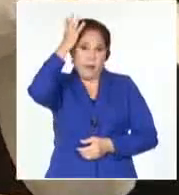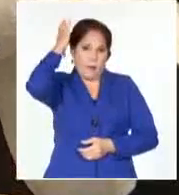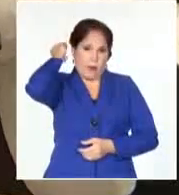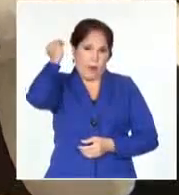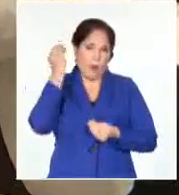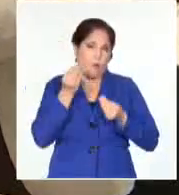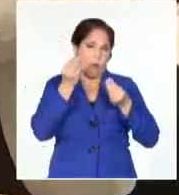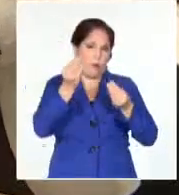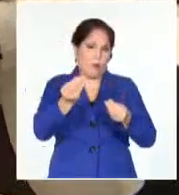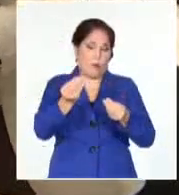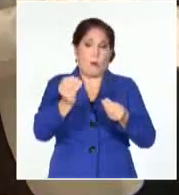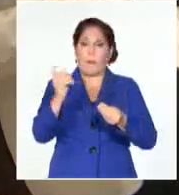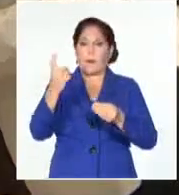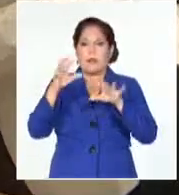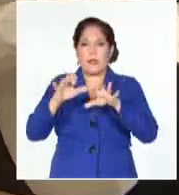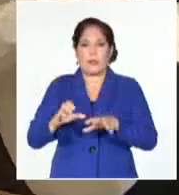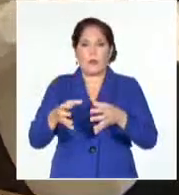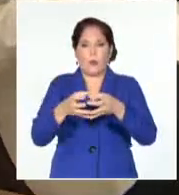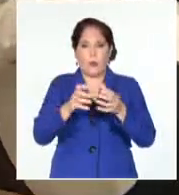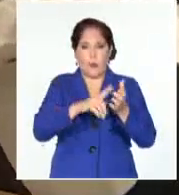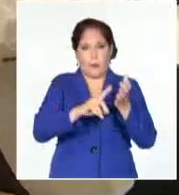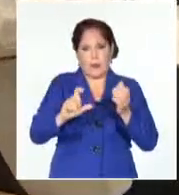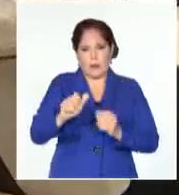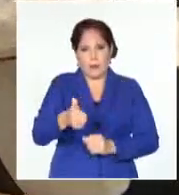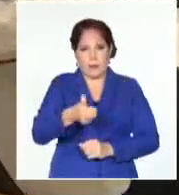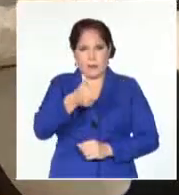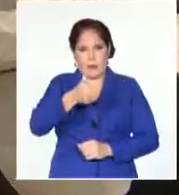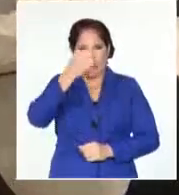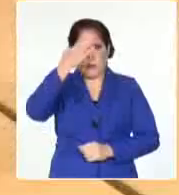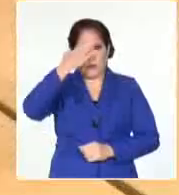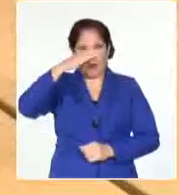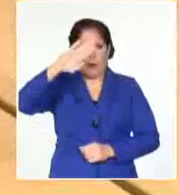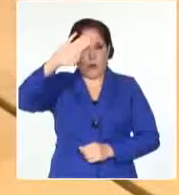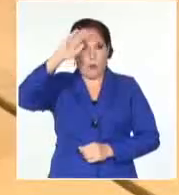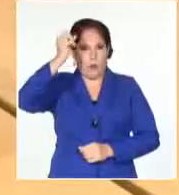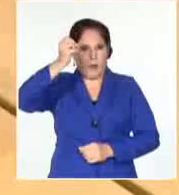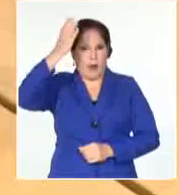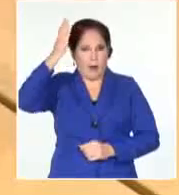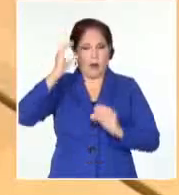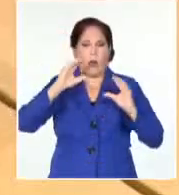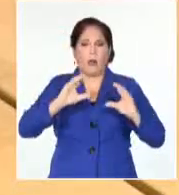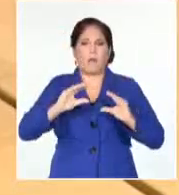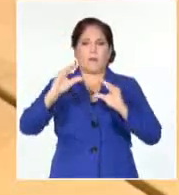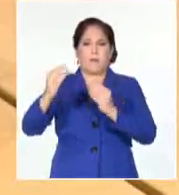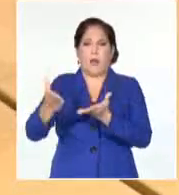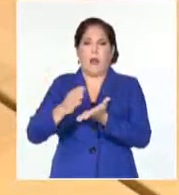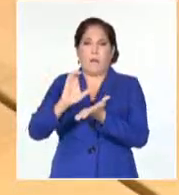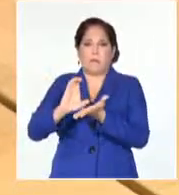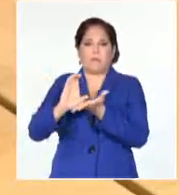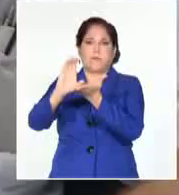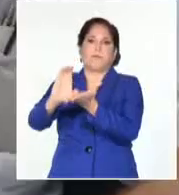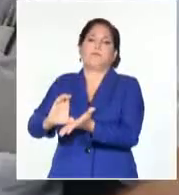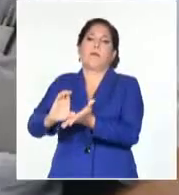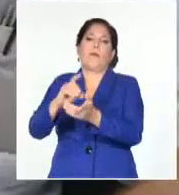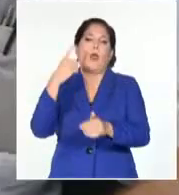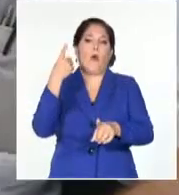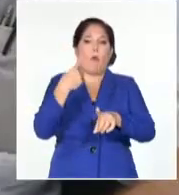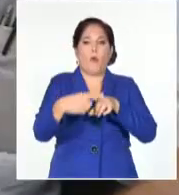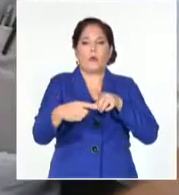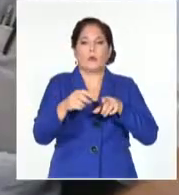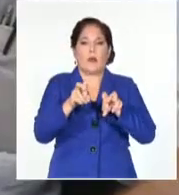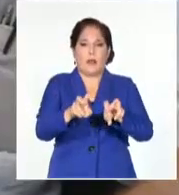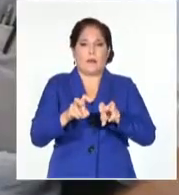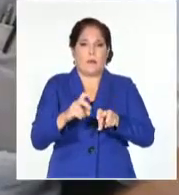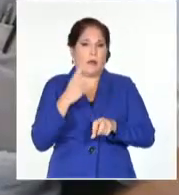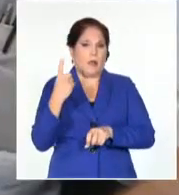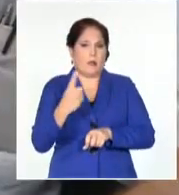Castro, al primer secretario del Comité Central del Partido y presidente de la República, Miguel Díaz-Canel Bermúdez, y al presidente de la Asamblea